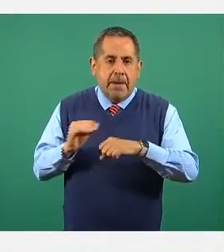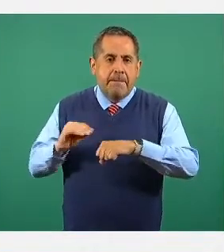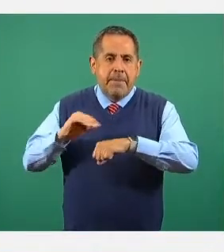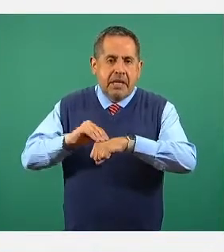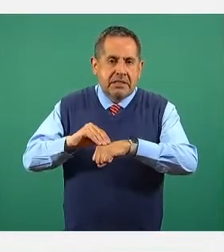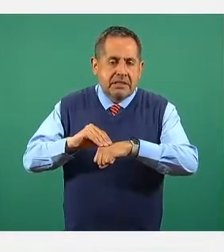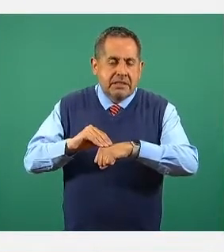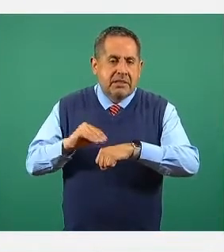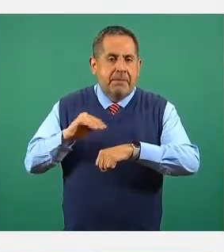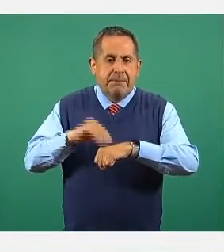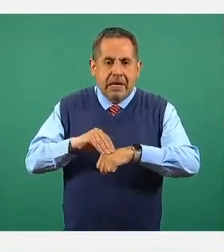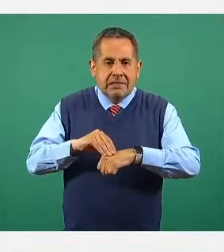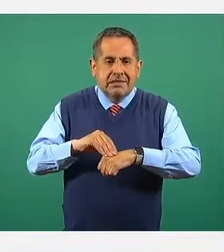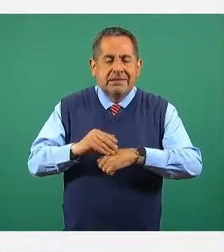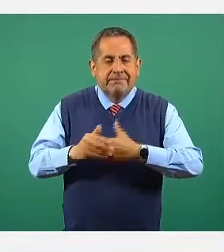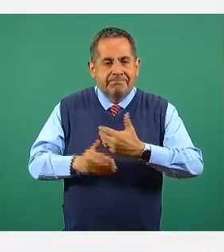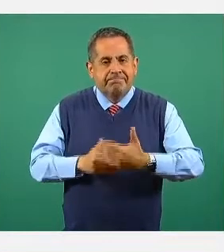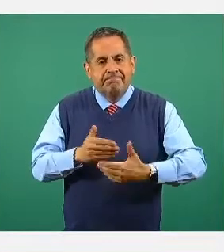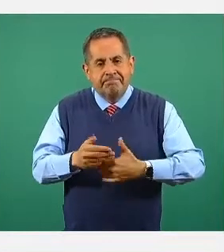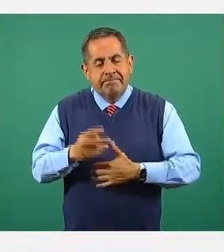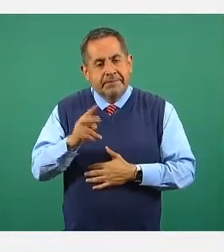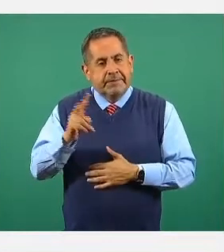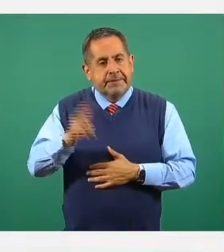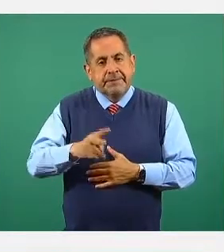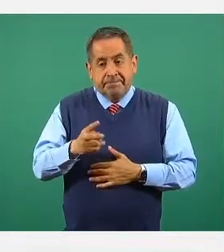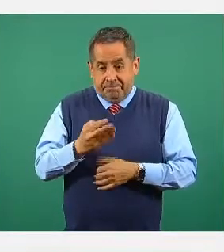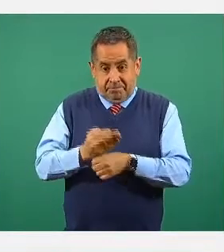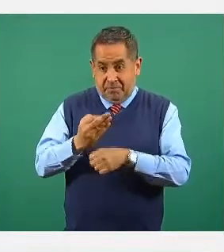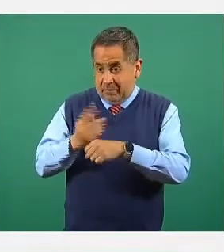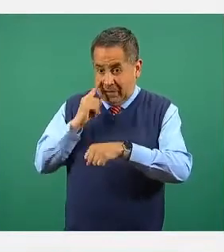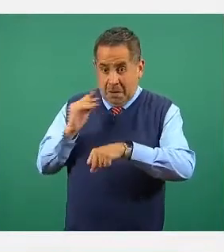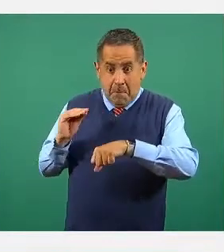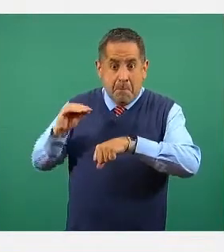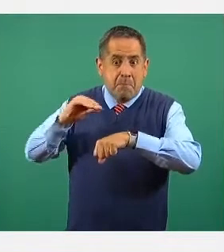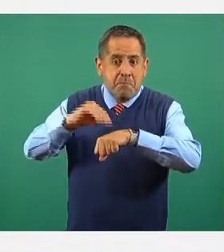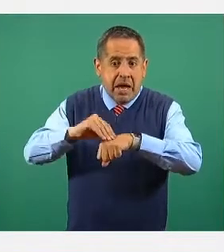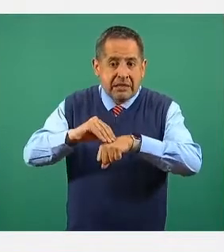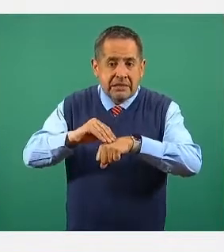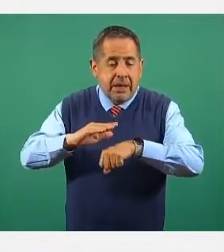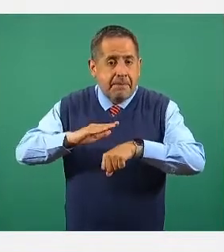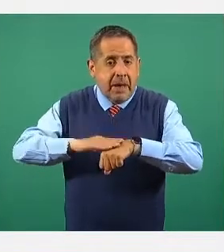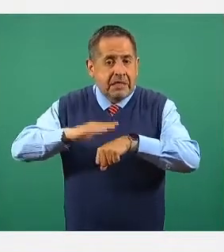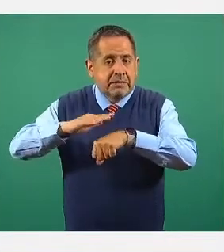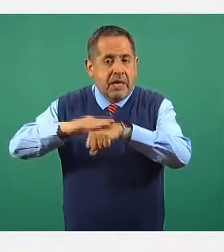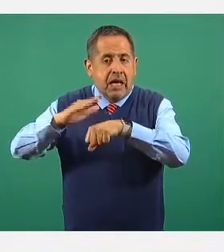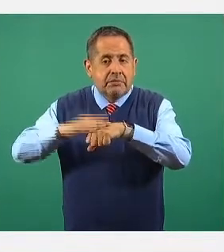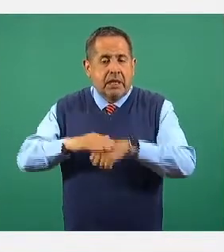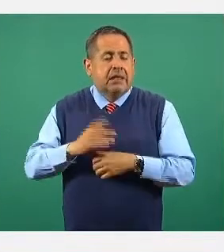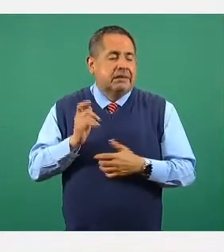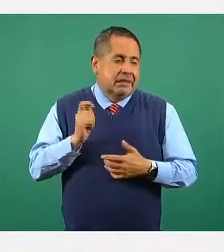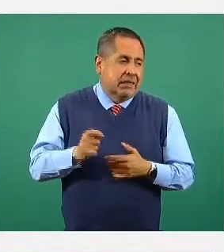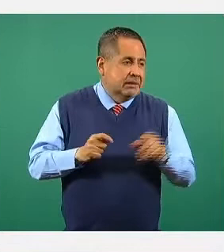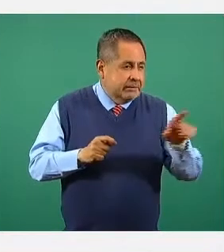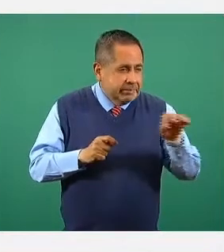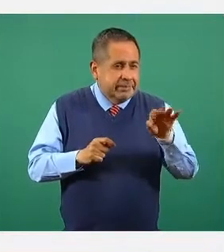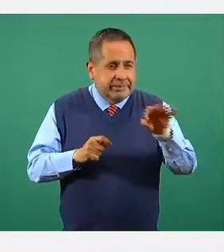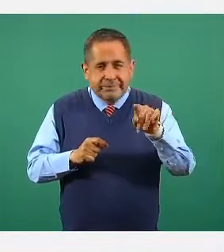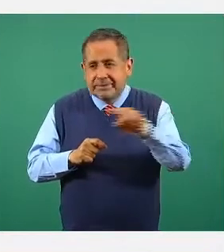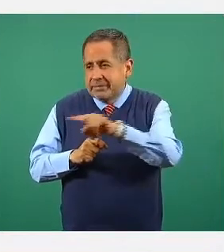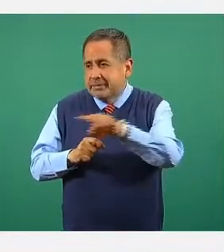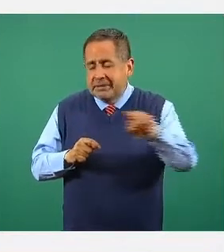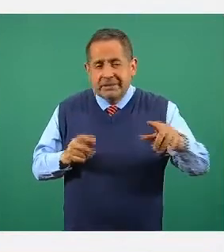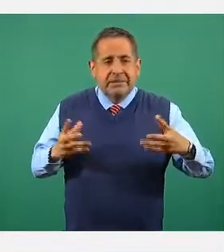incrementándose, recordando que este incremento que vemos es la suma también de todos los incrementos o en su